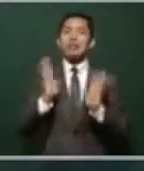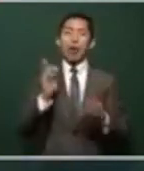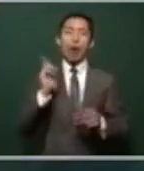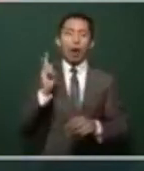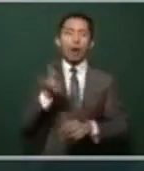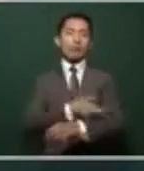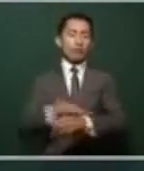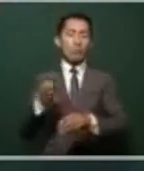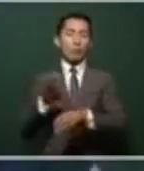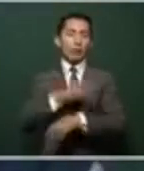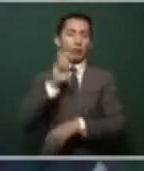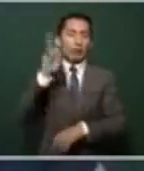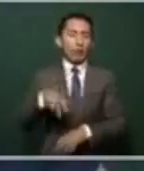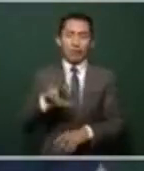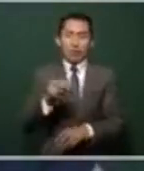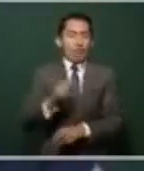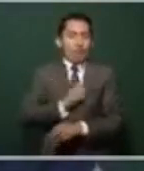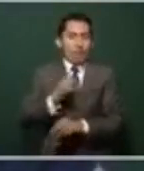era insoportable